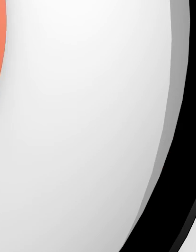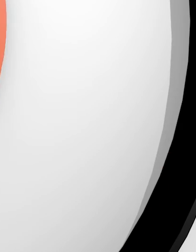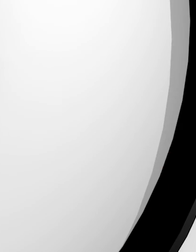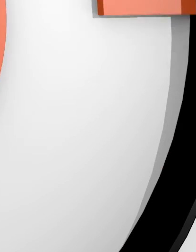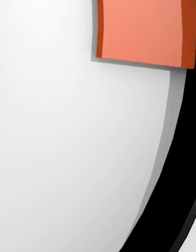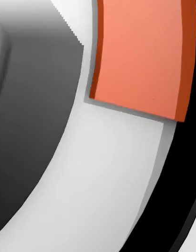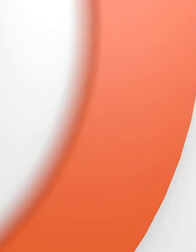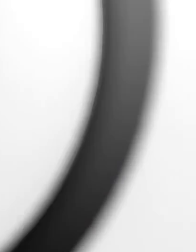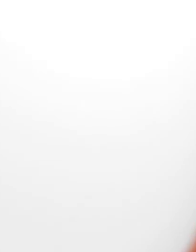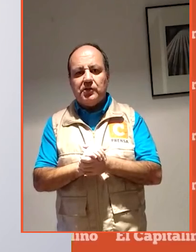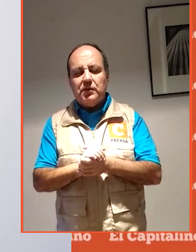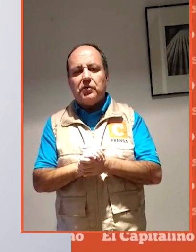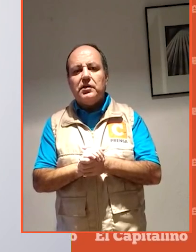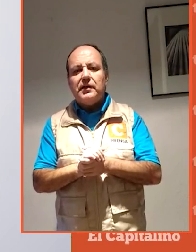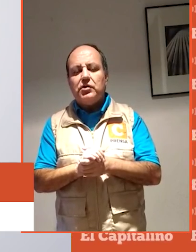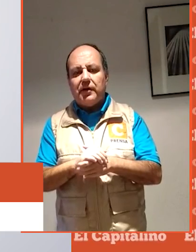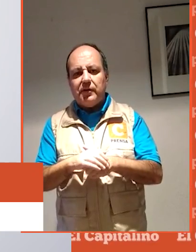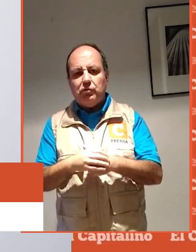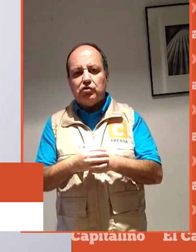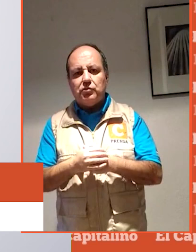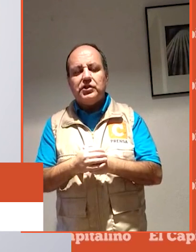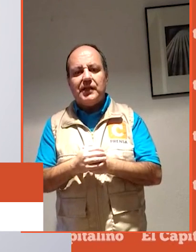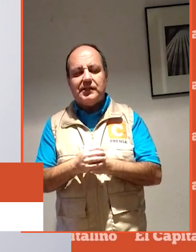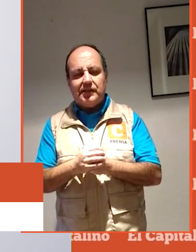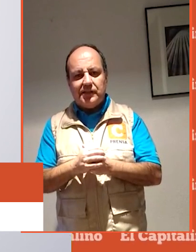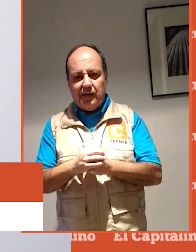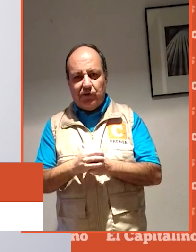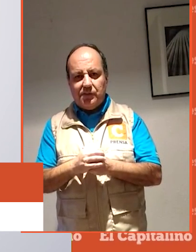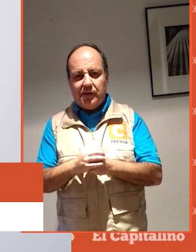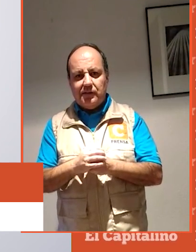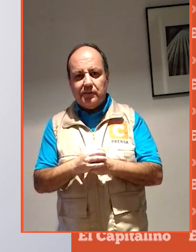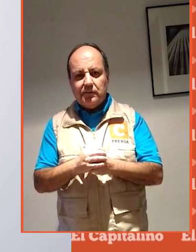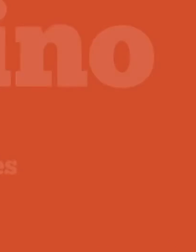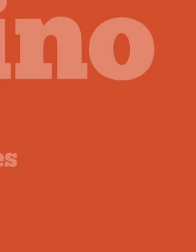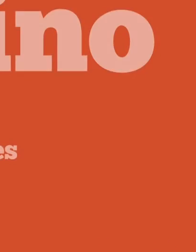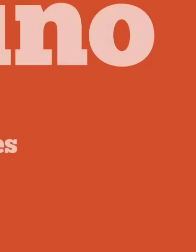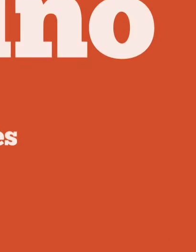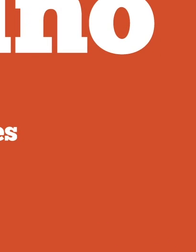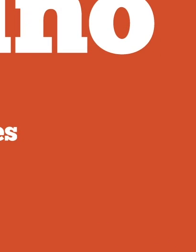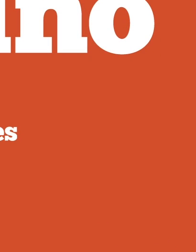Y hasta aquí la información deportiva. Soy Iván Rivera Bustos. Muchas gracias y hasta la próxima.